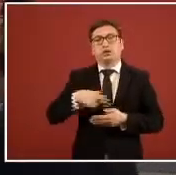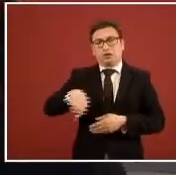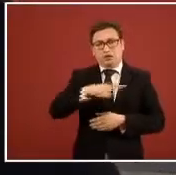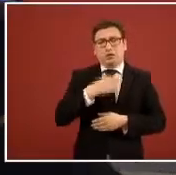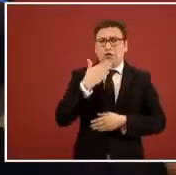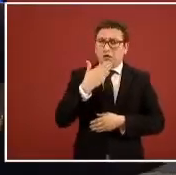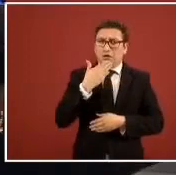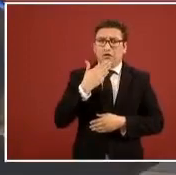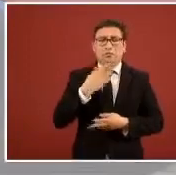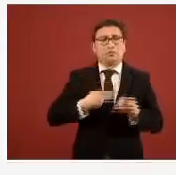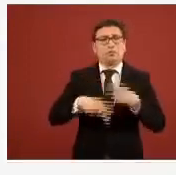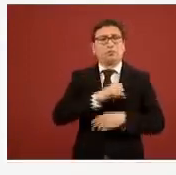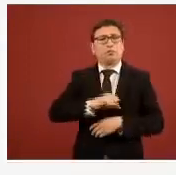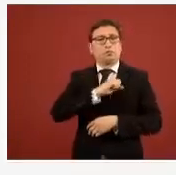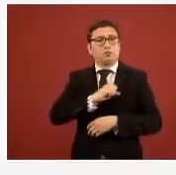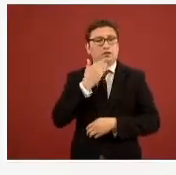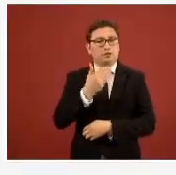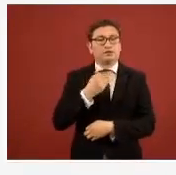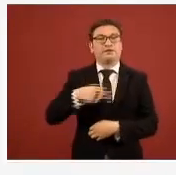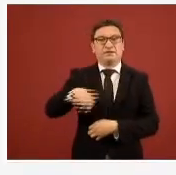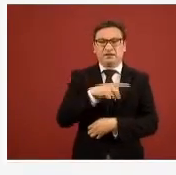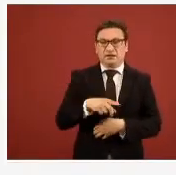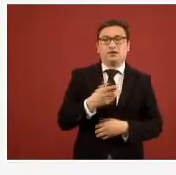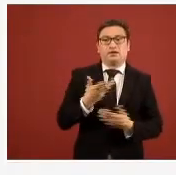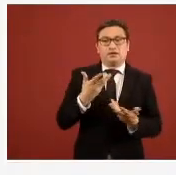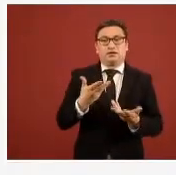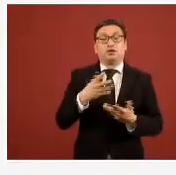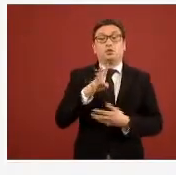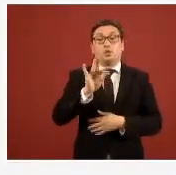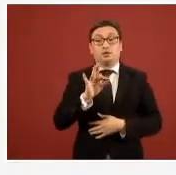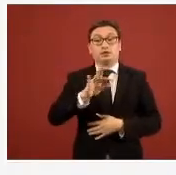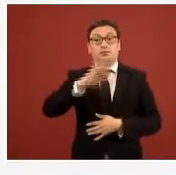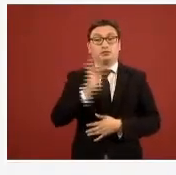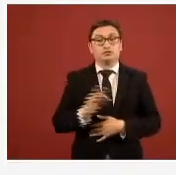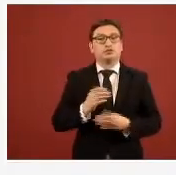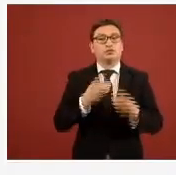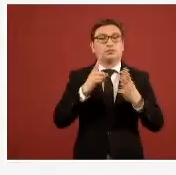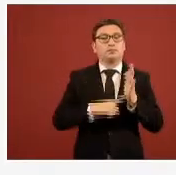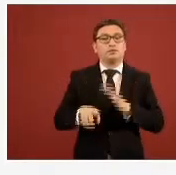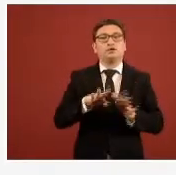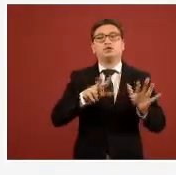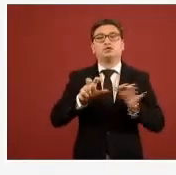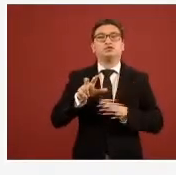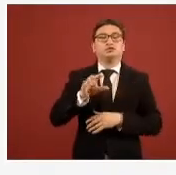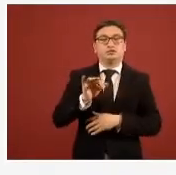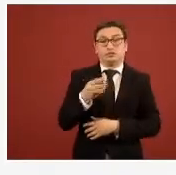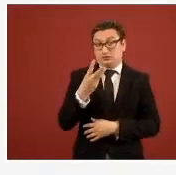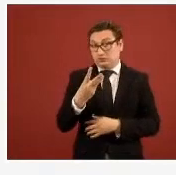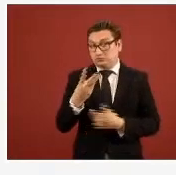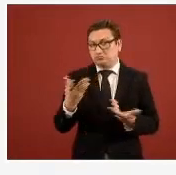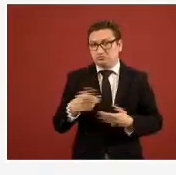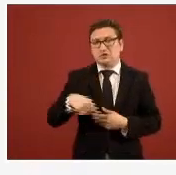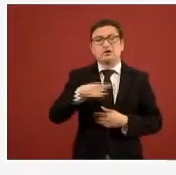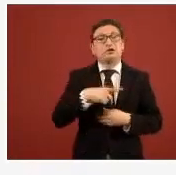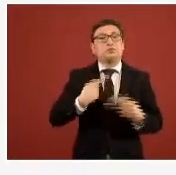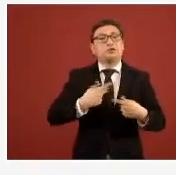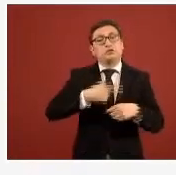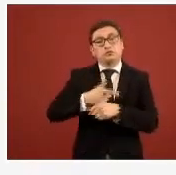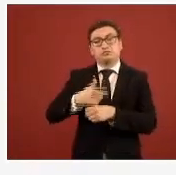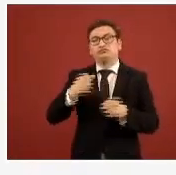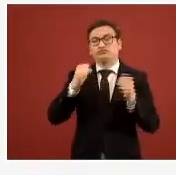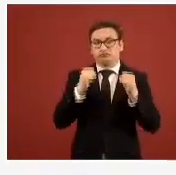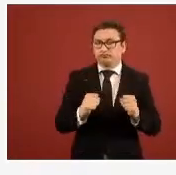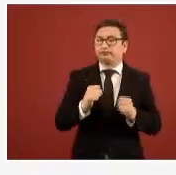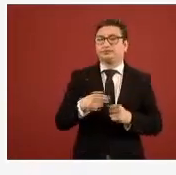1,843 casos que se han recuperado, representan el 40% del total de los casos que se han confirmado para la enfermedad,